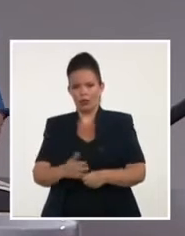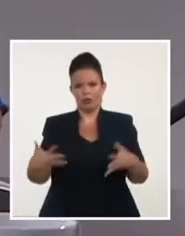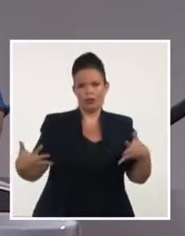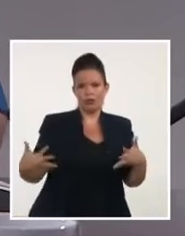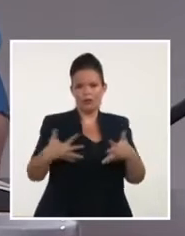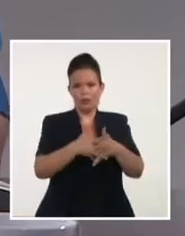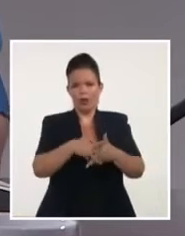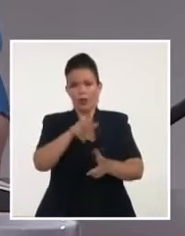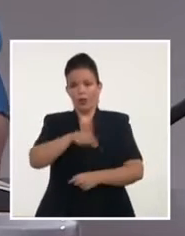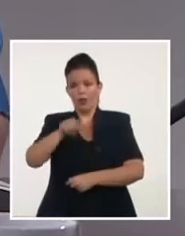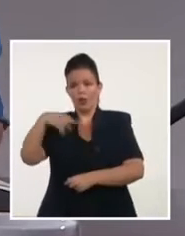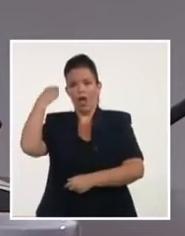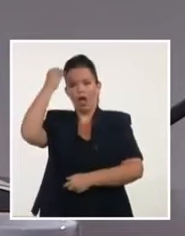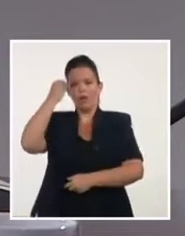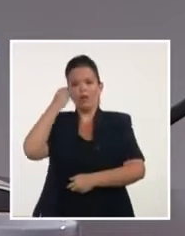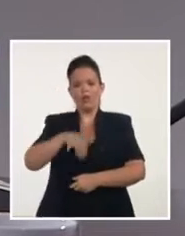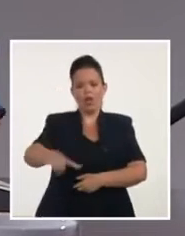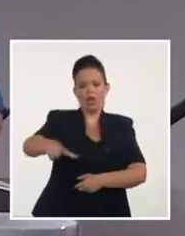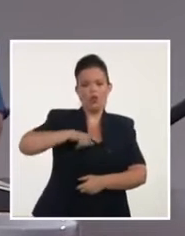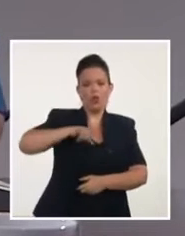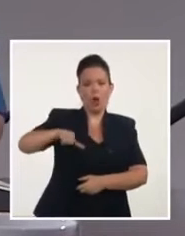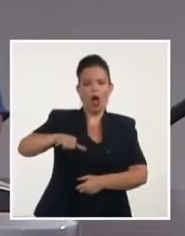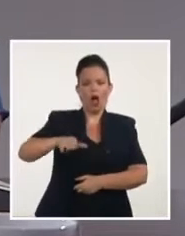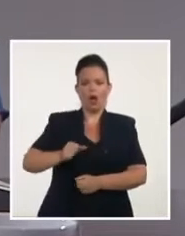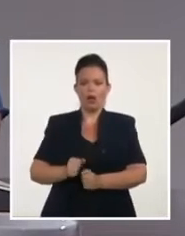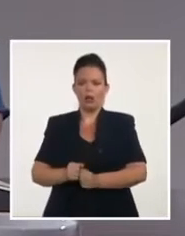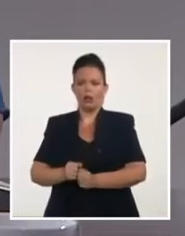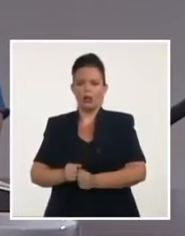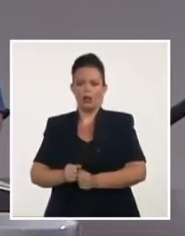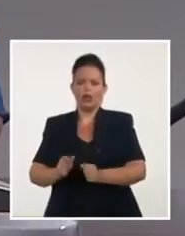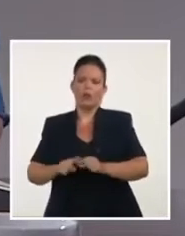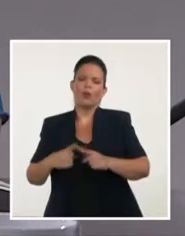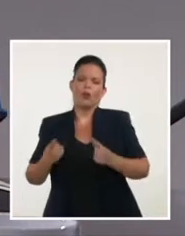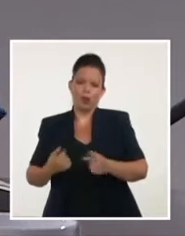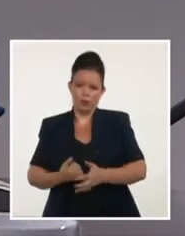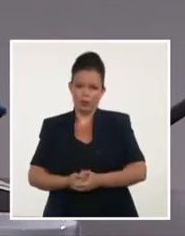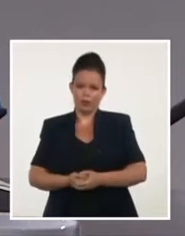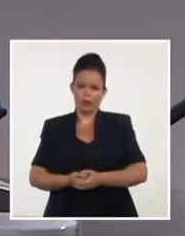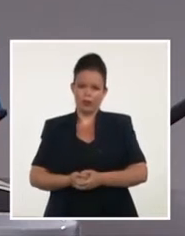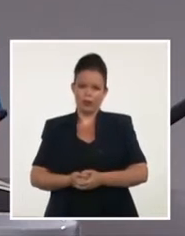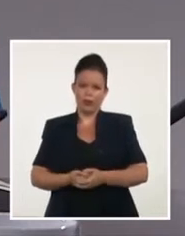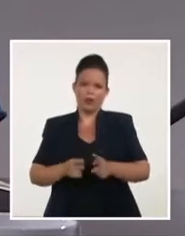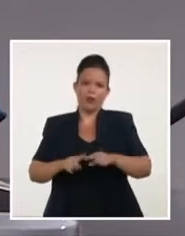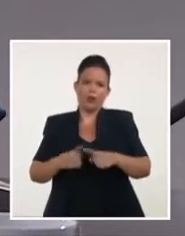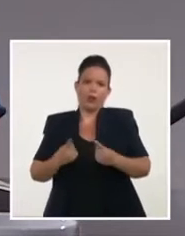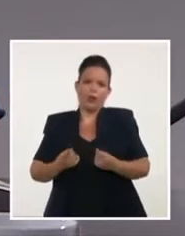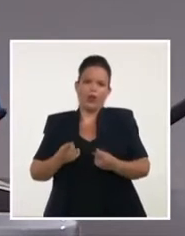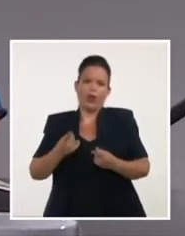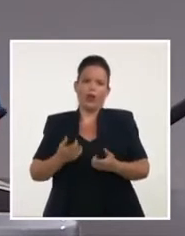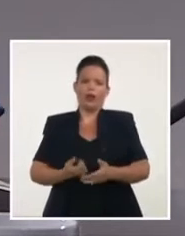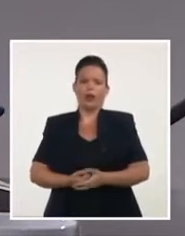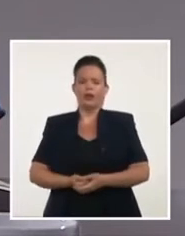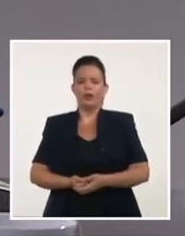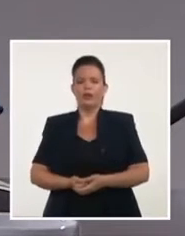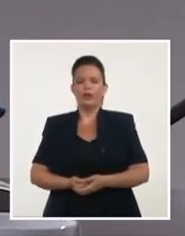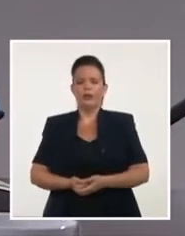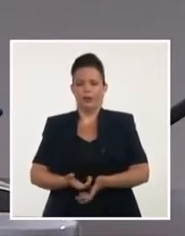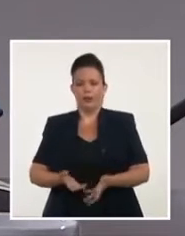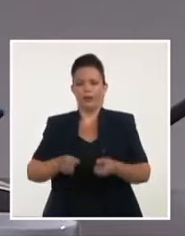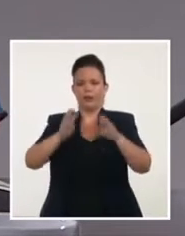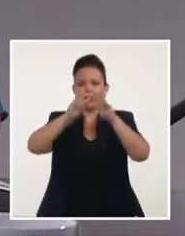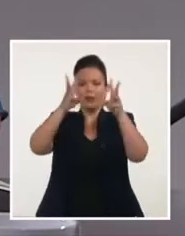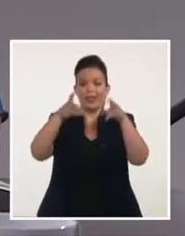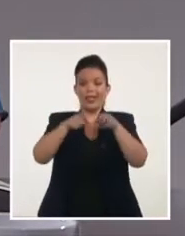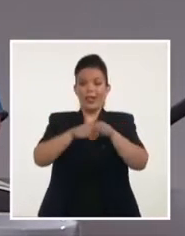¿Por qué? Hay cosas que a veces perdemos la perspectiva, o sea, la Internet hay que verla en